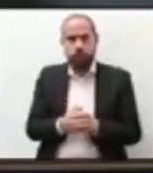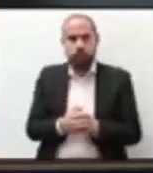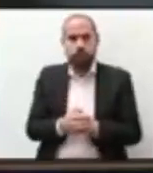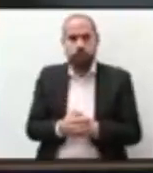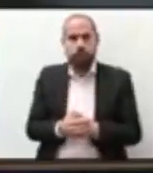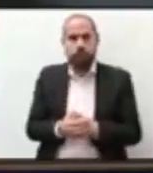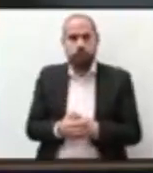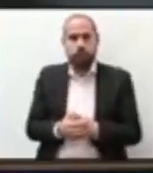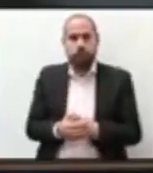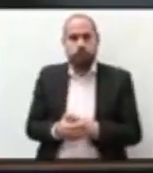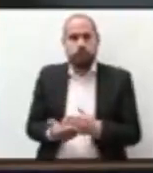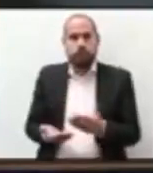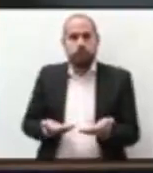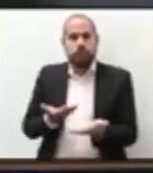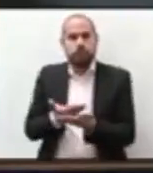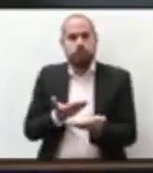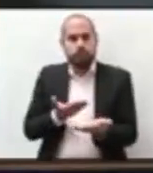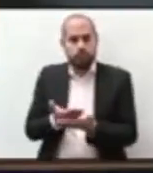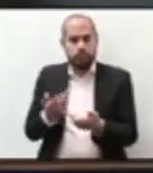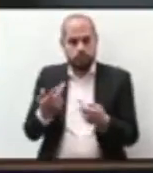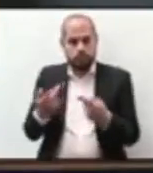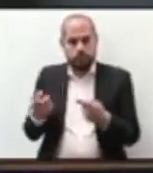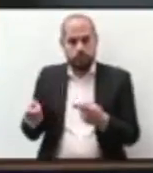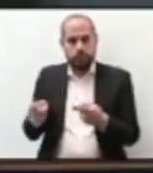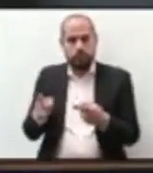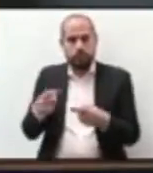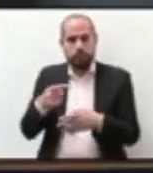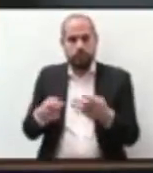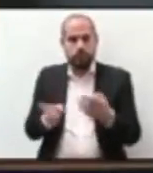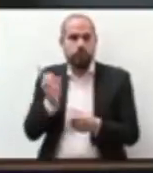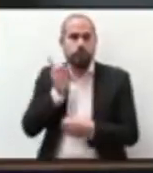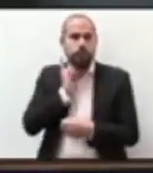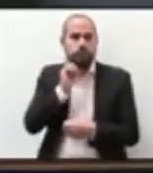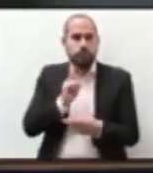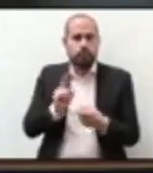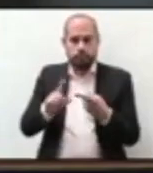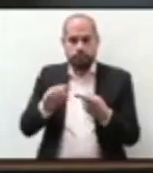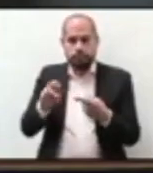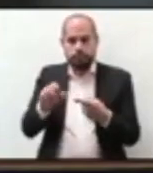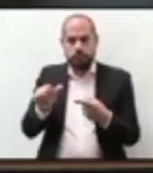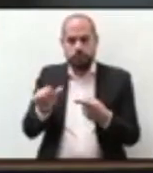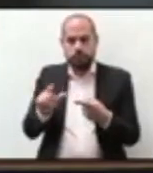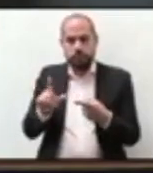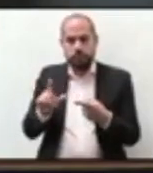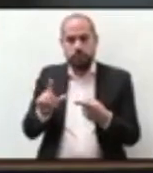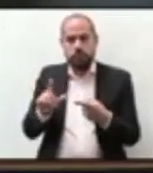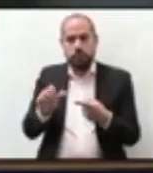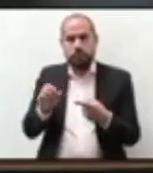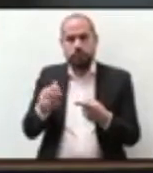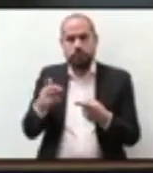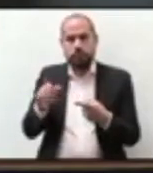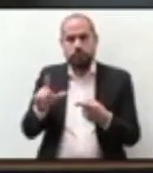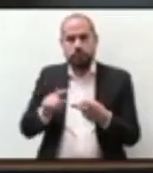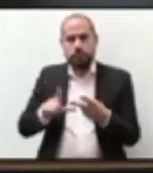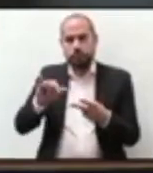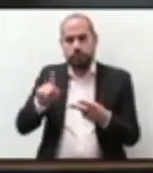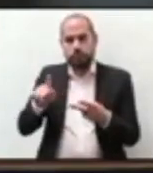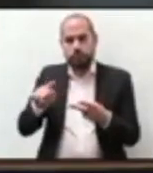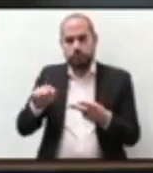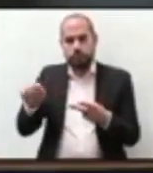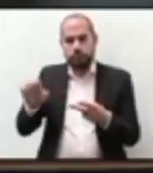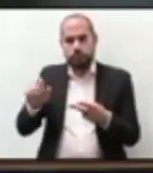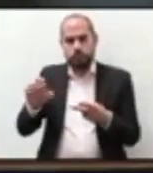los ocursos del y las diputadas Norma cirle Reyes Cabrera liset minto García Laura ivón